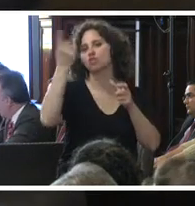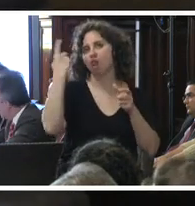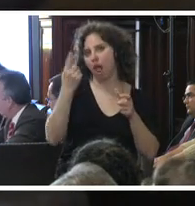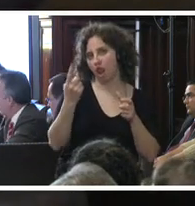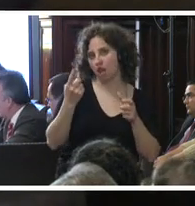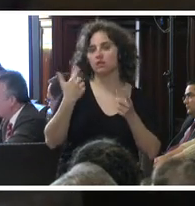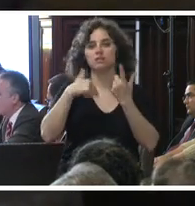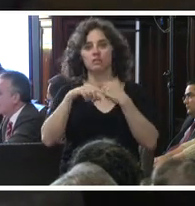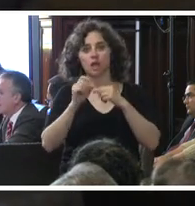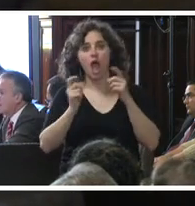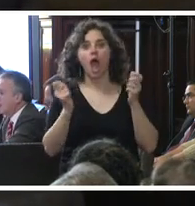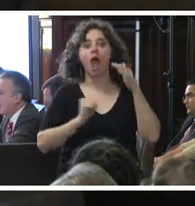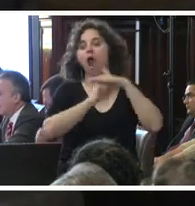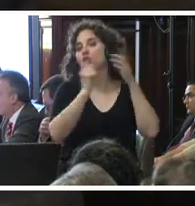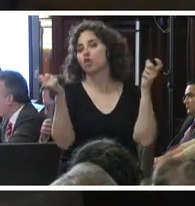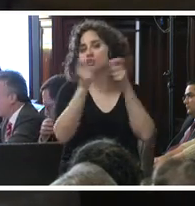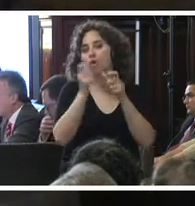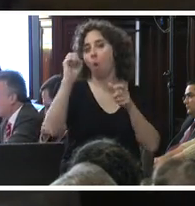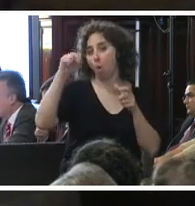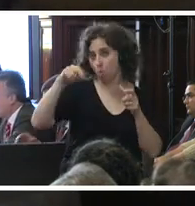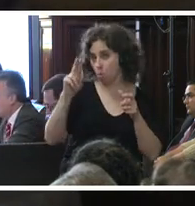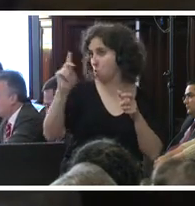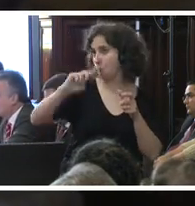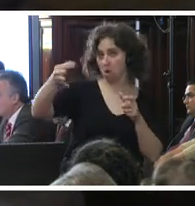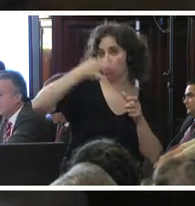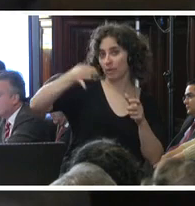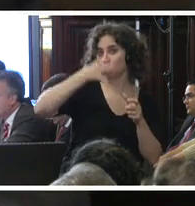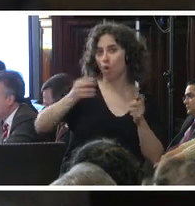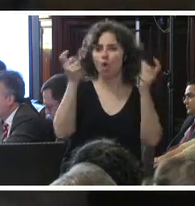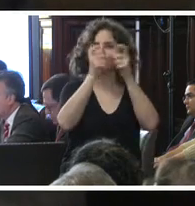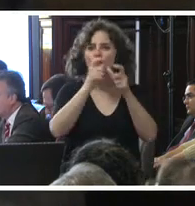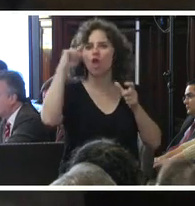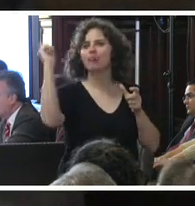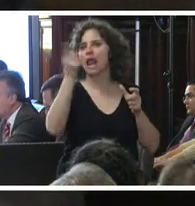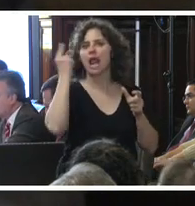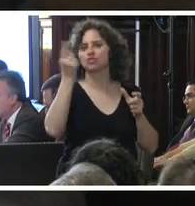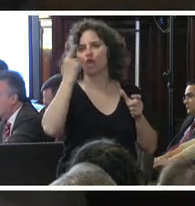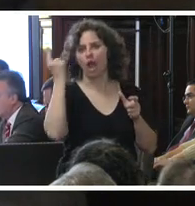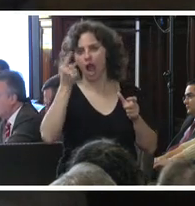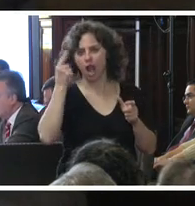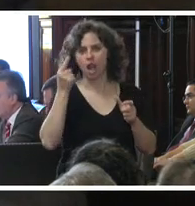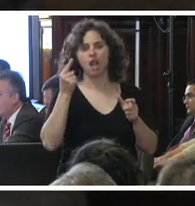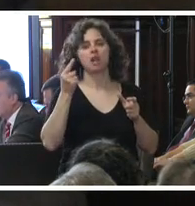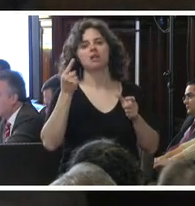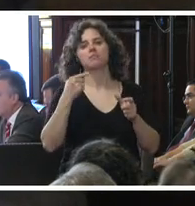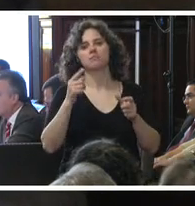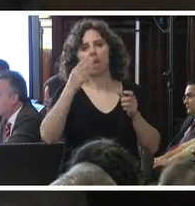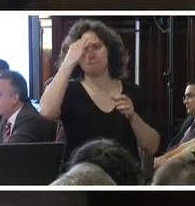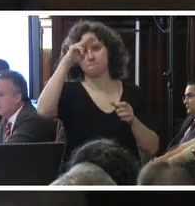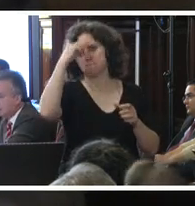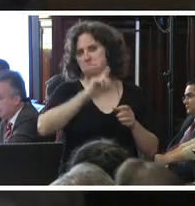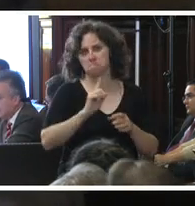claro. El alto comisionado de la ONU nunca ha recomendado un consejo internacional a